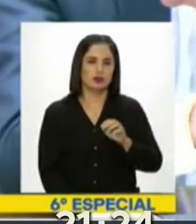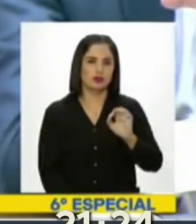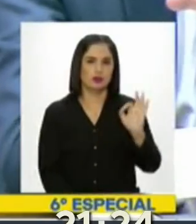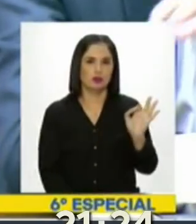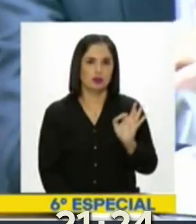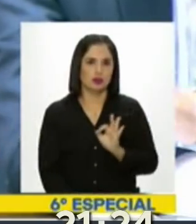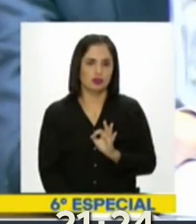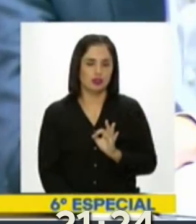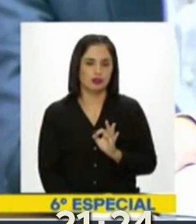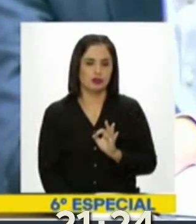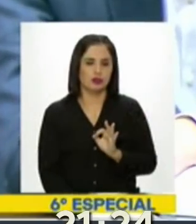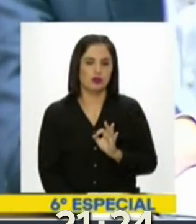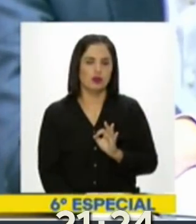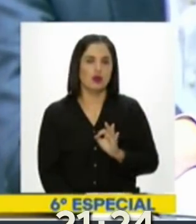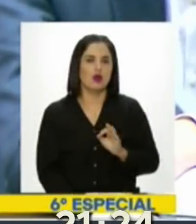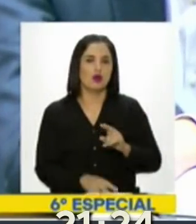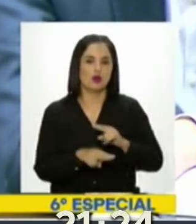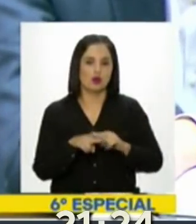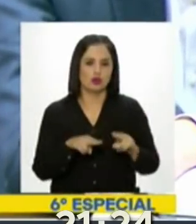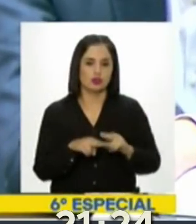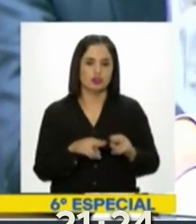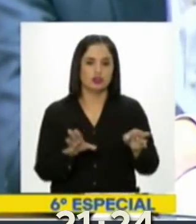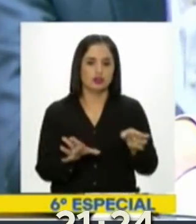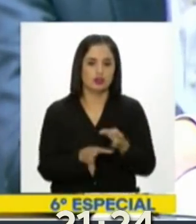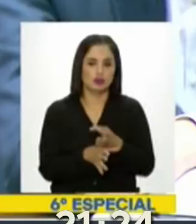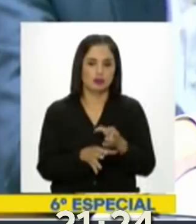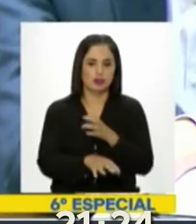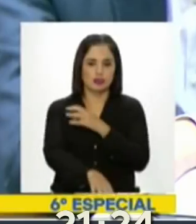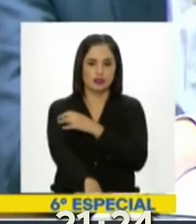400% los hechos de violencia en el territorio.